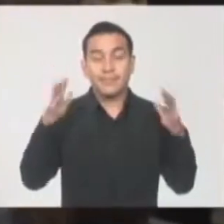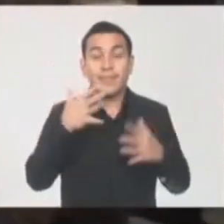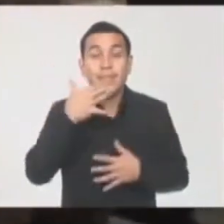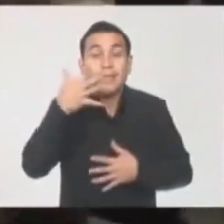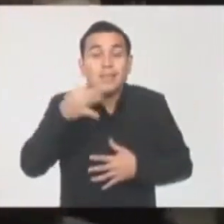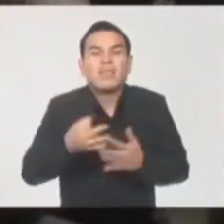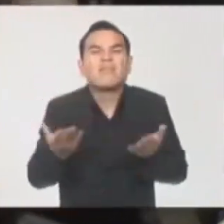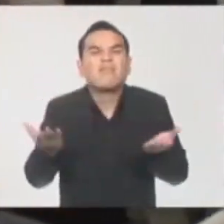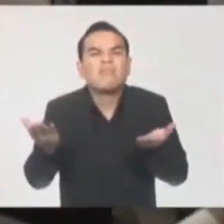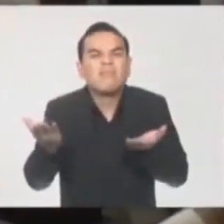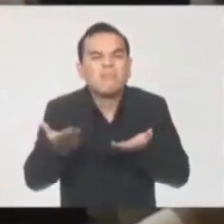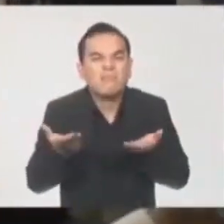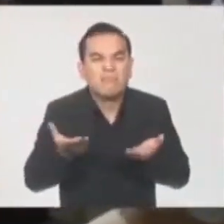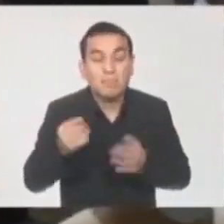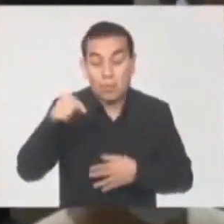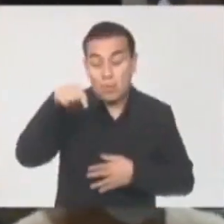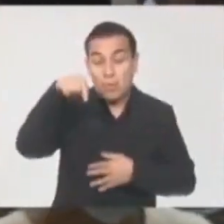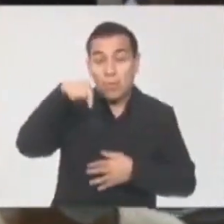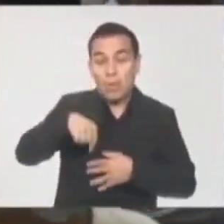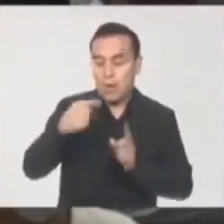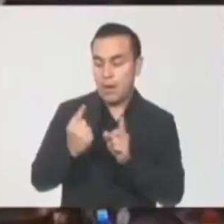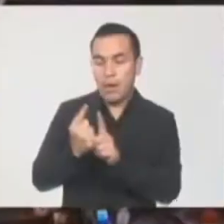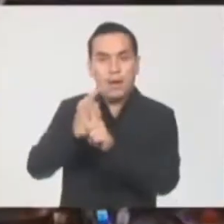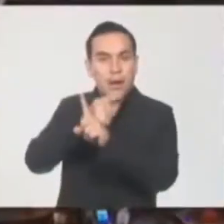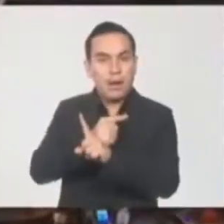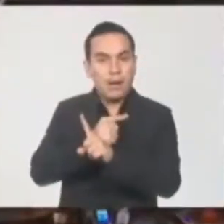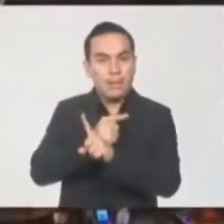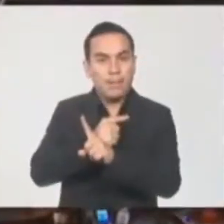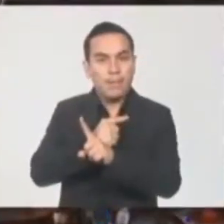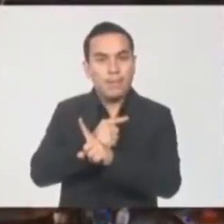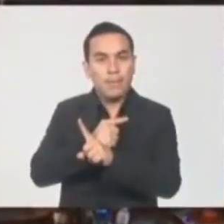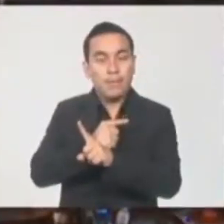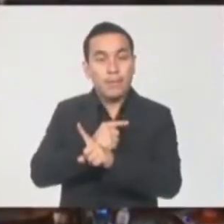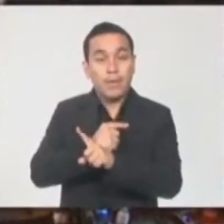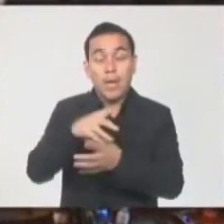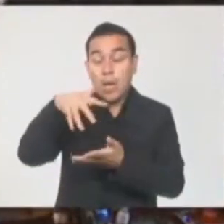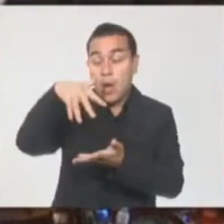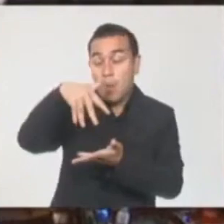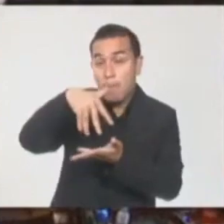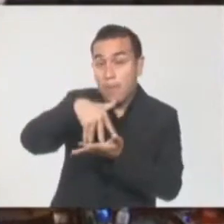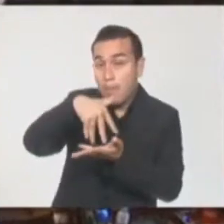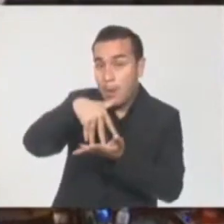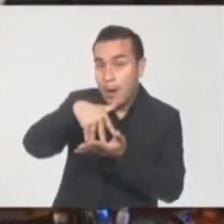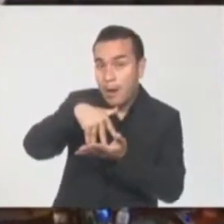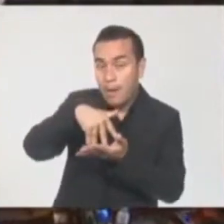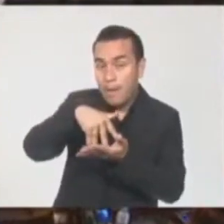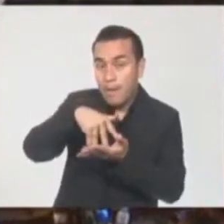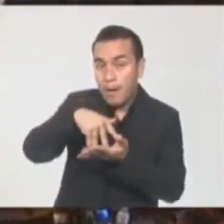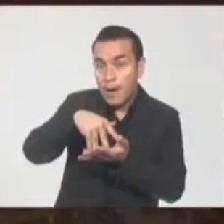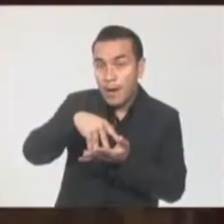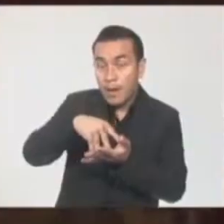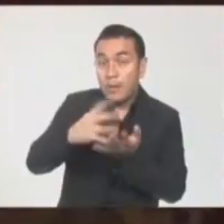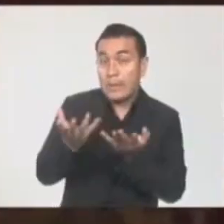Estamos haciendo los cambios que el pueblo salvadoreño nos pidió.